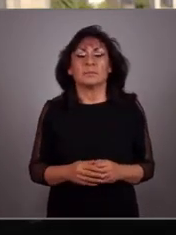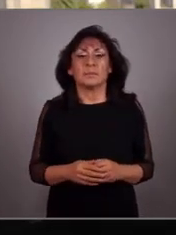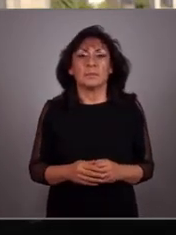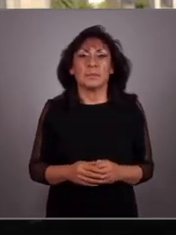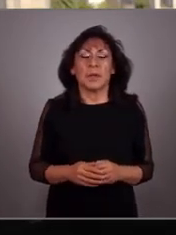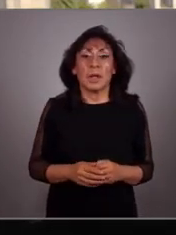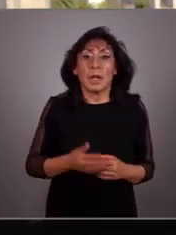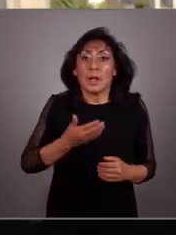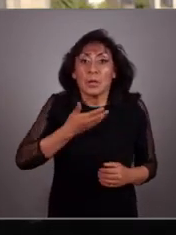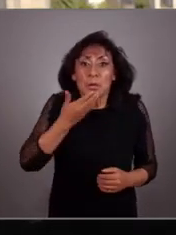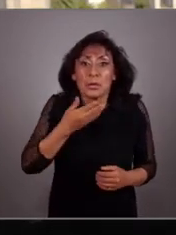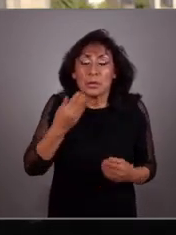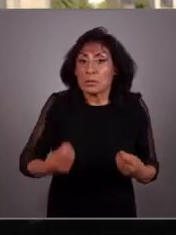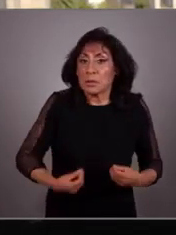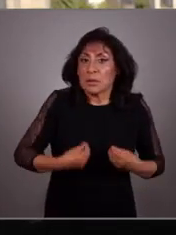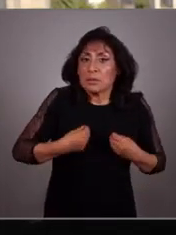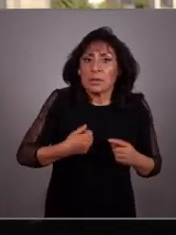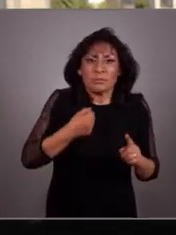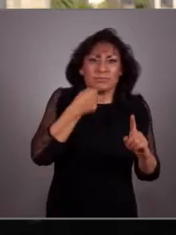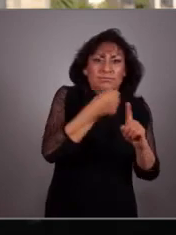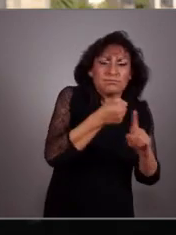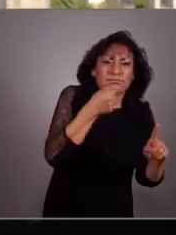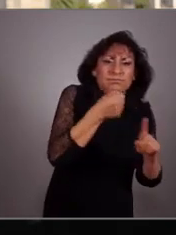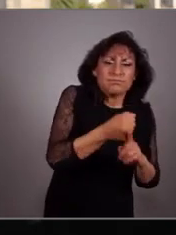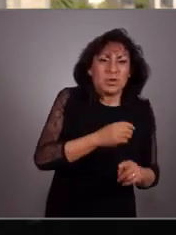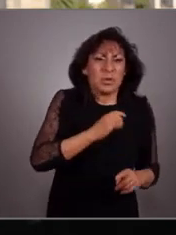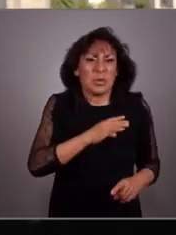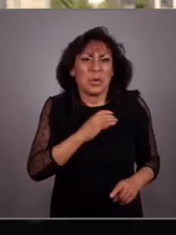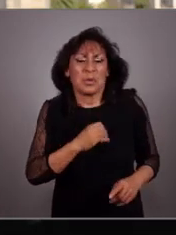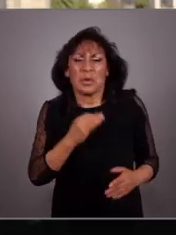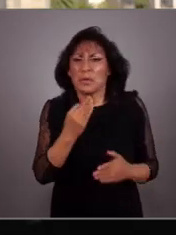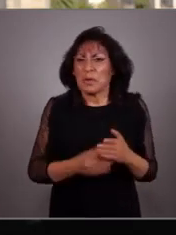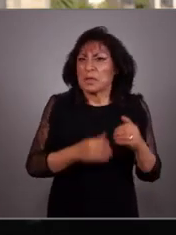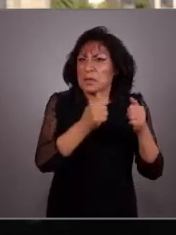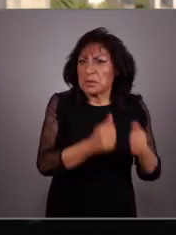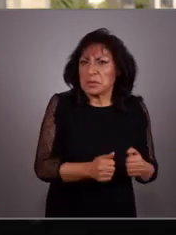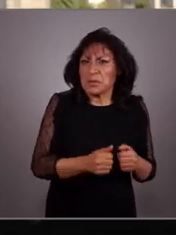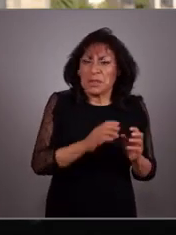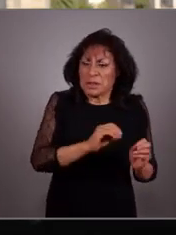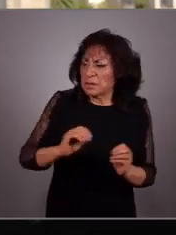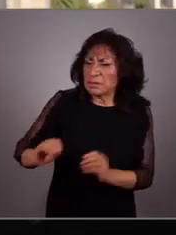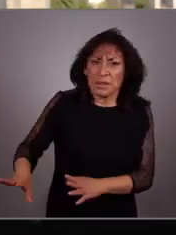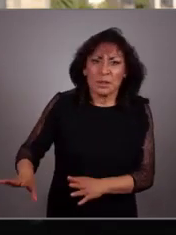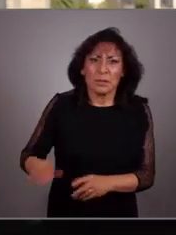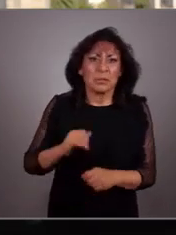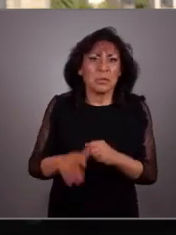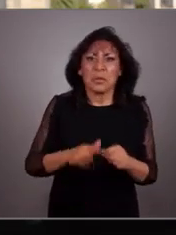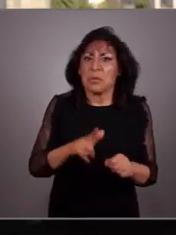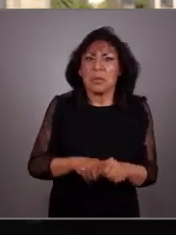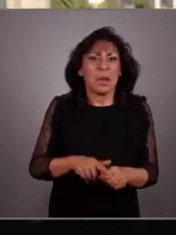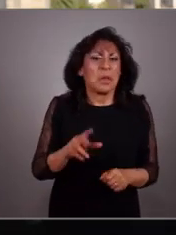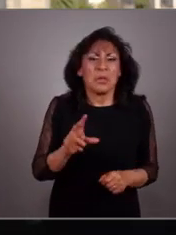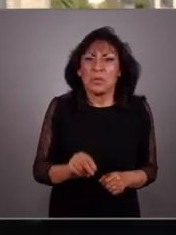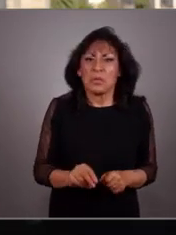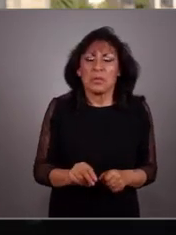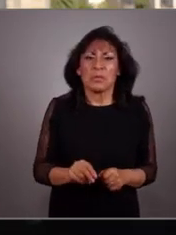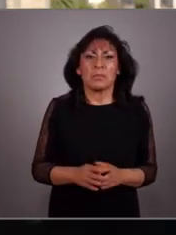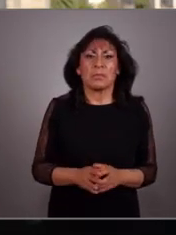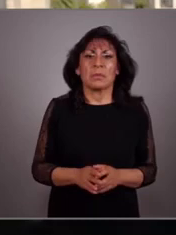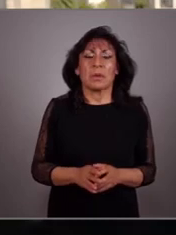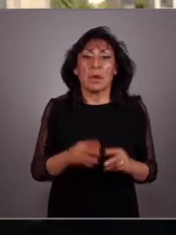nuestro futuro. Perdamos la costumbre de vivir entre la violencia, el miedo, la inseguridad. No es normal vivir